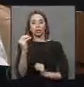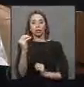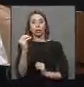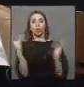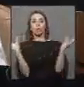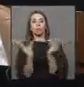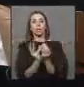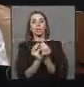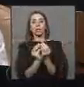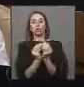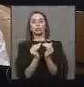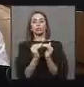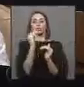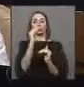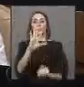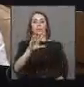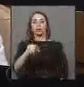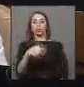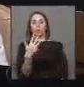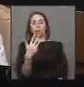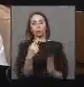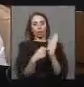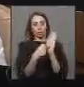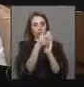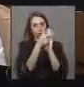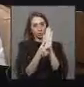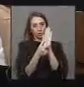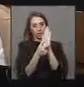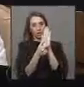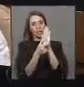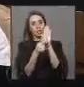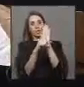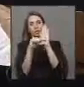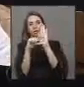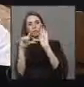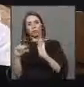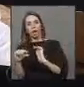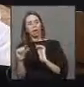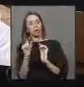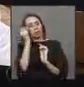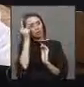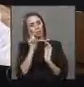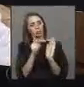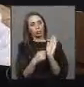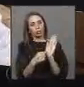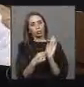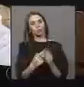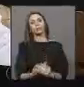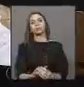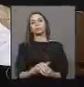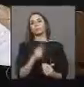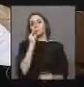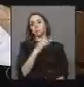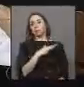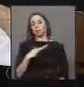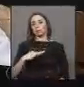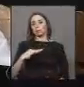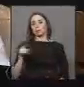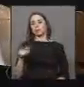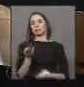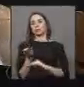esa partida un aumento de un 5,9. Entonces no lo logro entender. Por eso, ministro, le quería